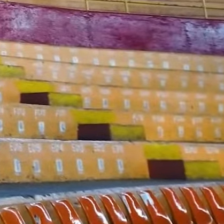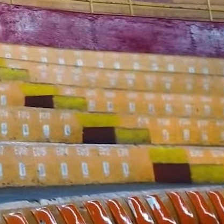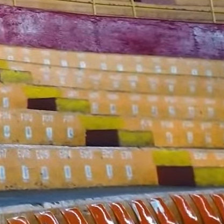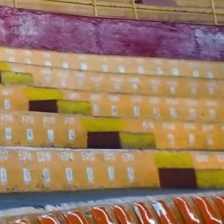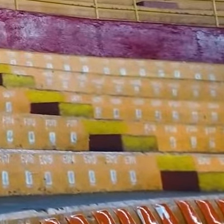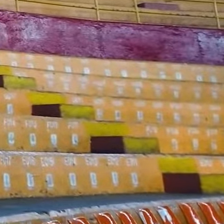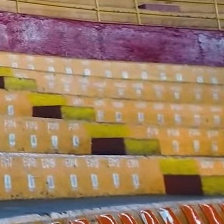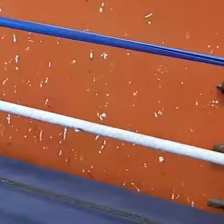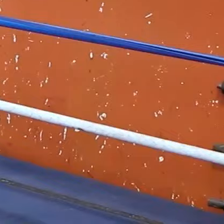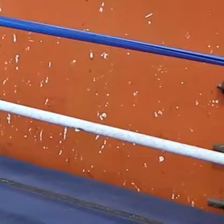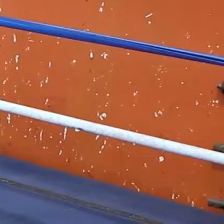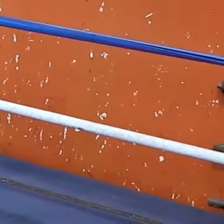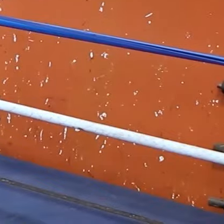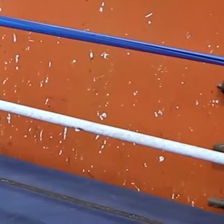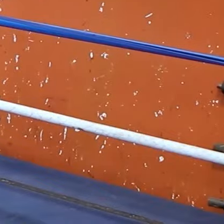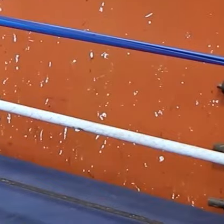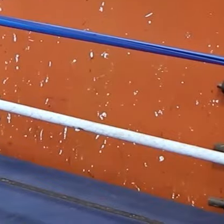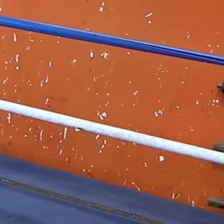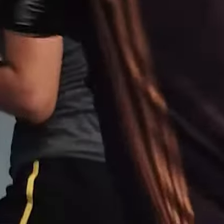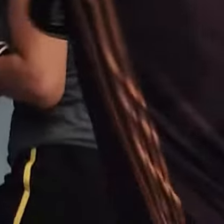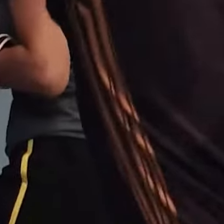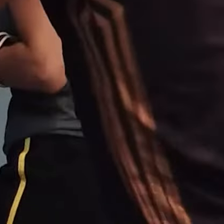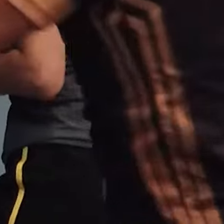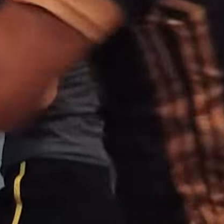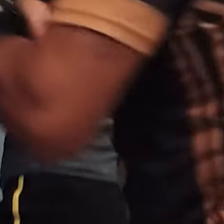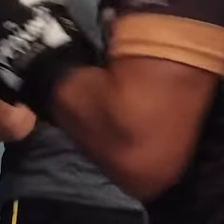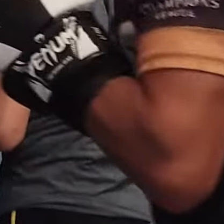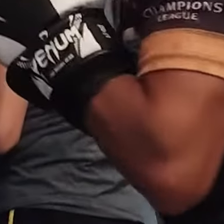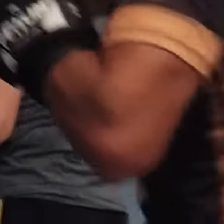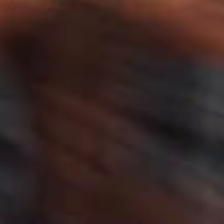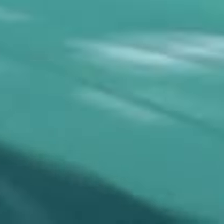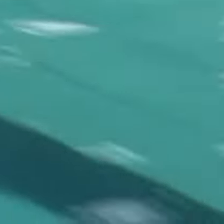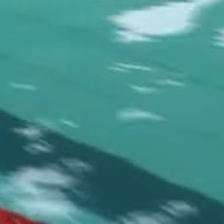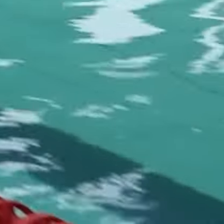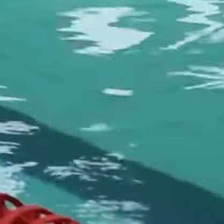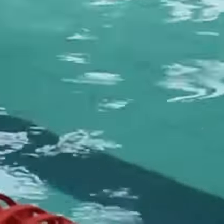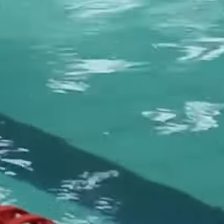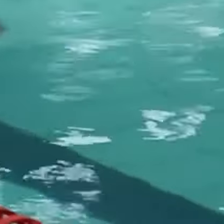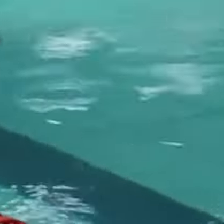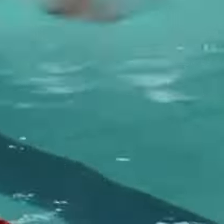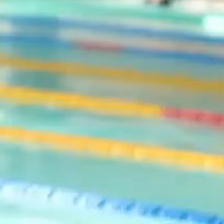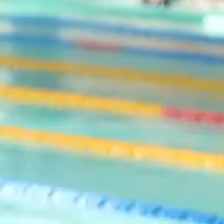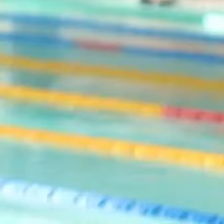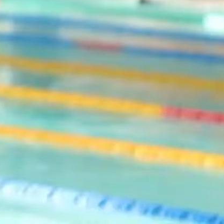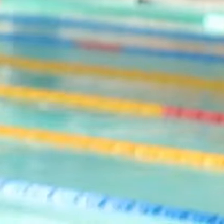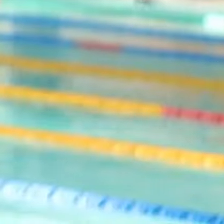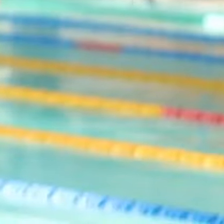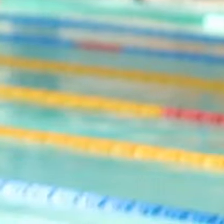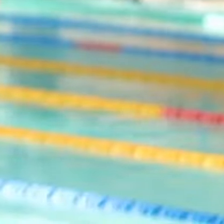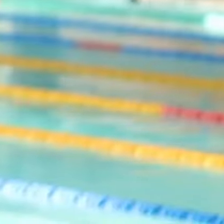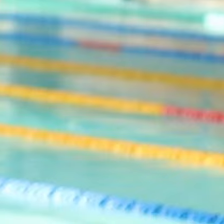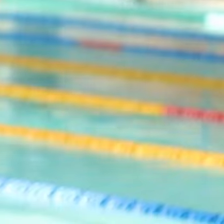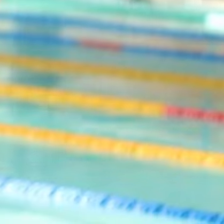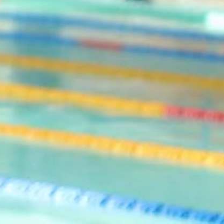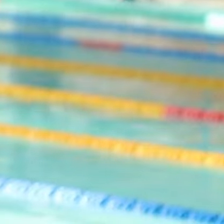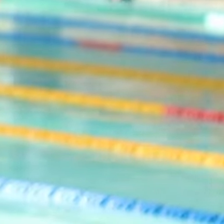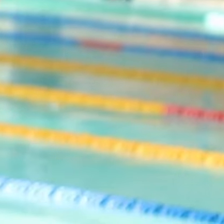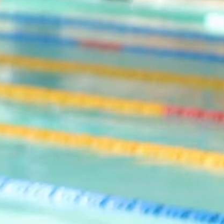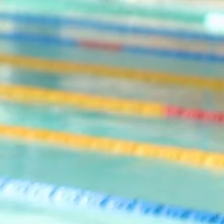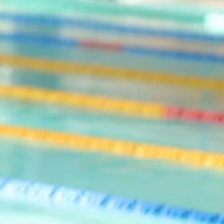Deporte TV, el programa de Unción que analiza lo más profundo del deporte. El trabajo, el esfuerzo y la disciplina de